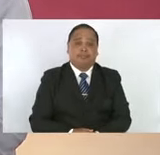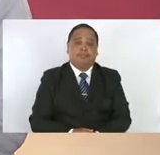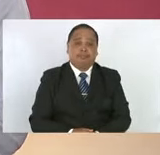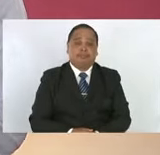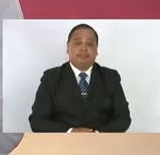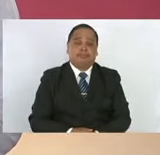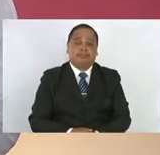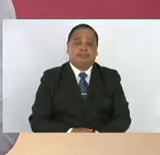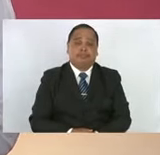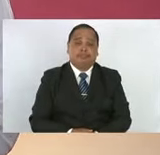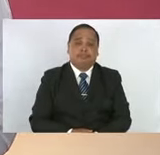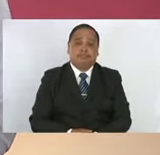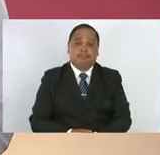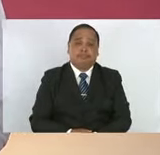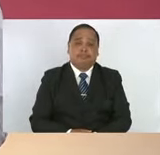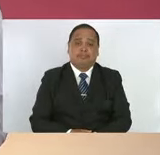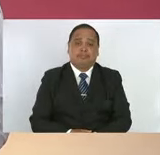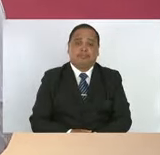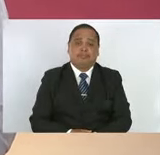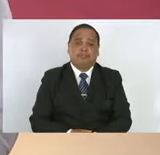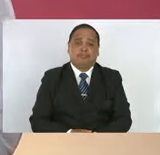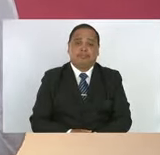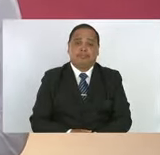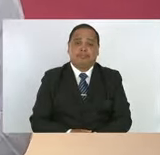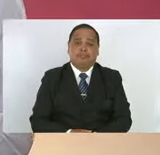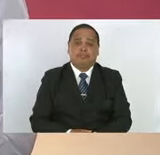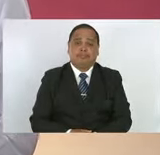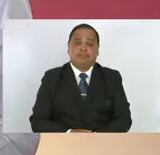Y para enfrentar